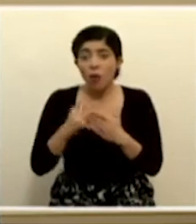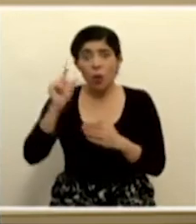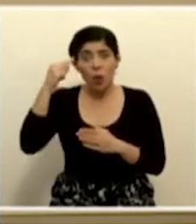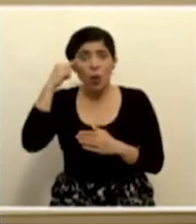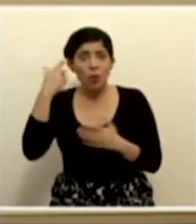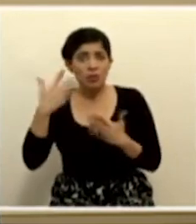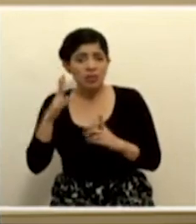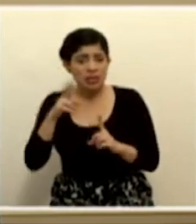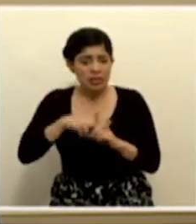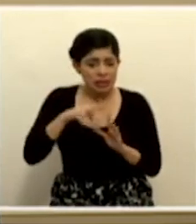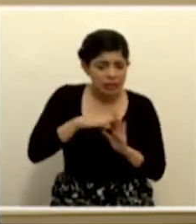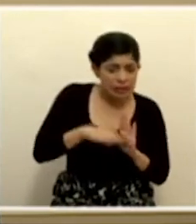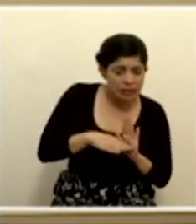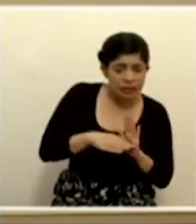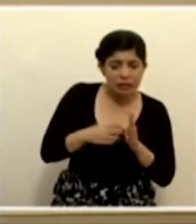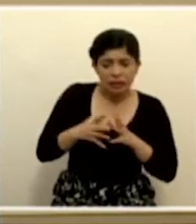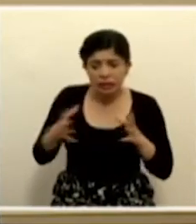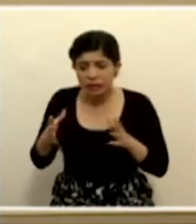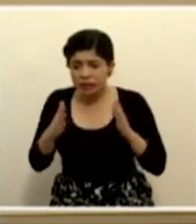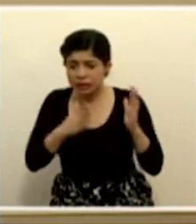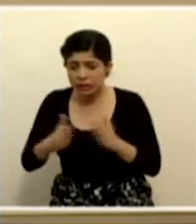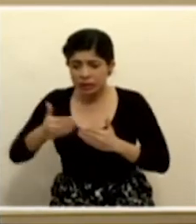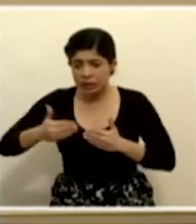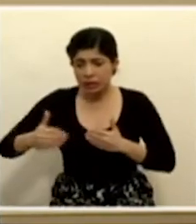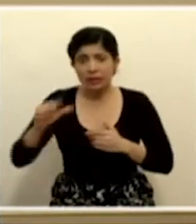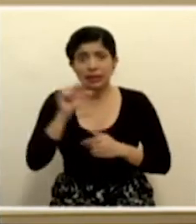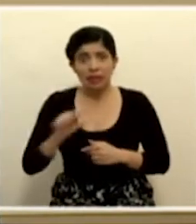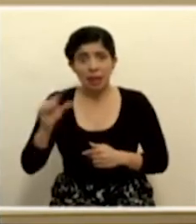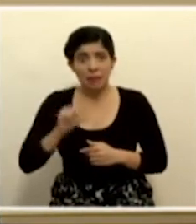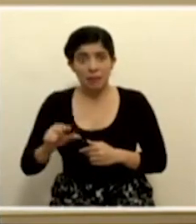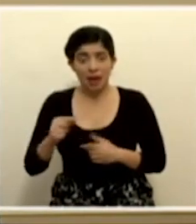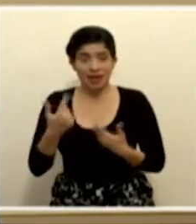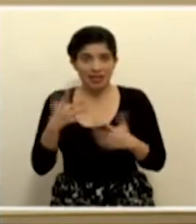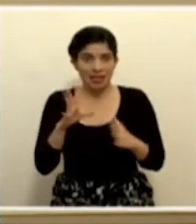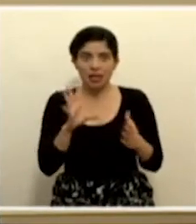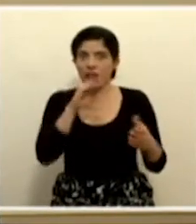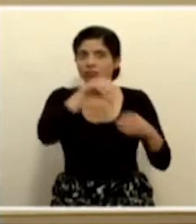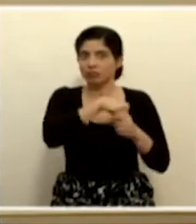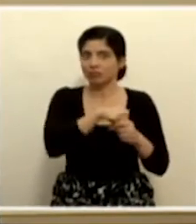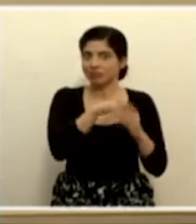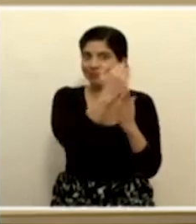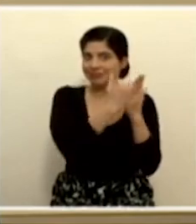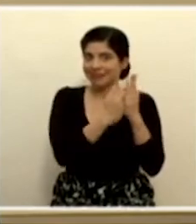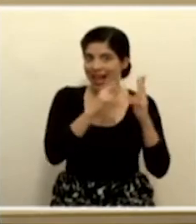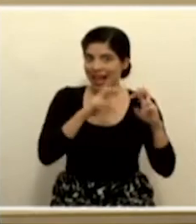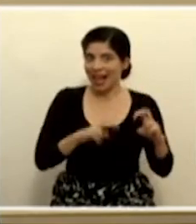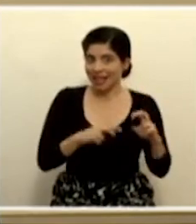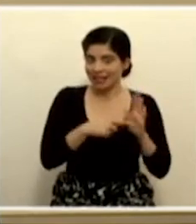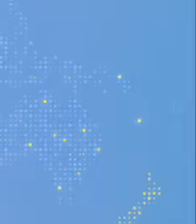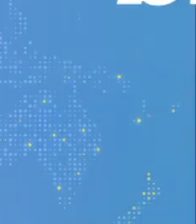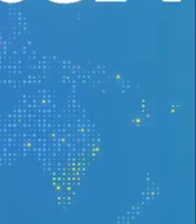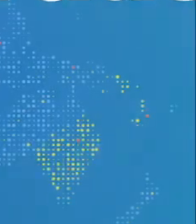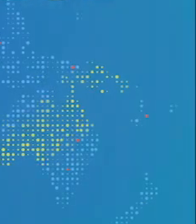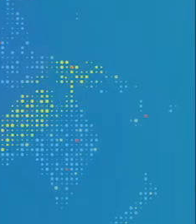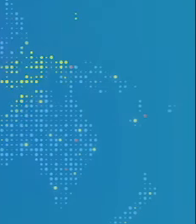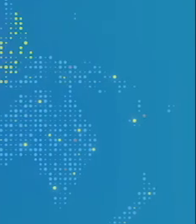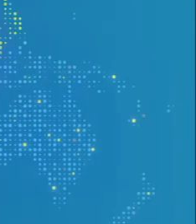para la semana actual que ya están como les decía al inicio incorporada dentro de este análisis que les estamos presentando